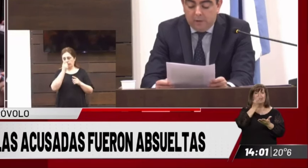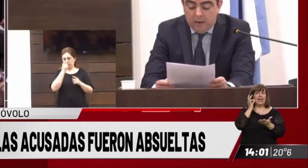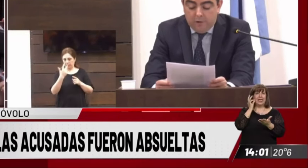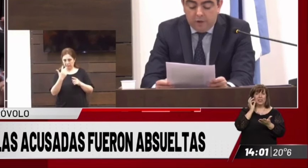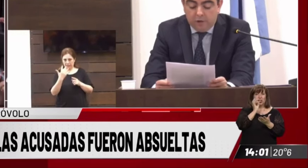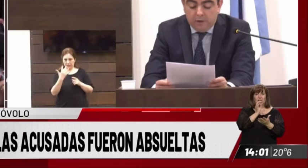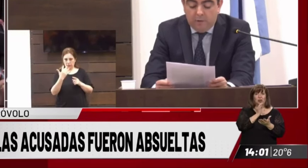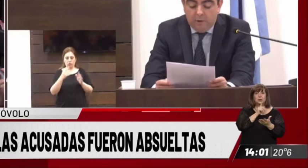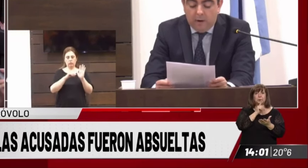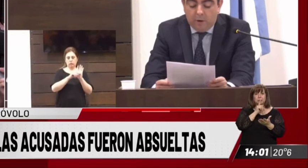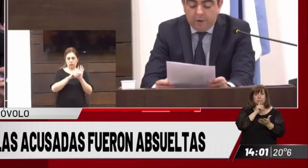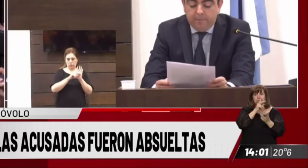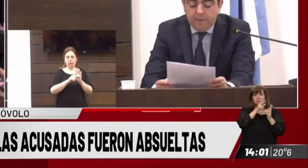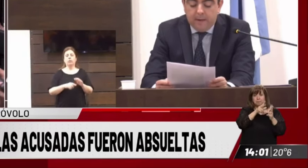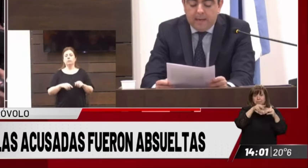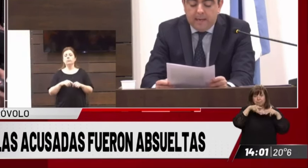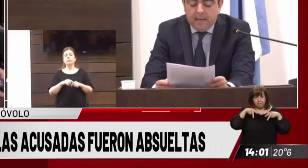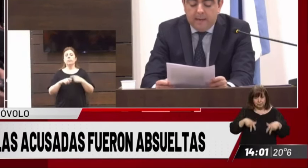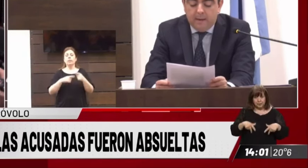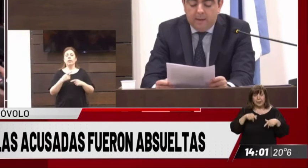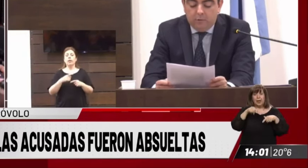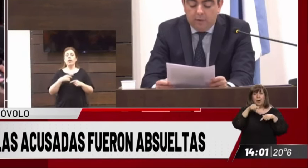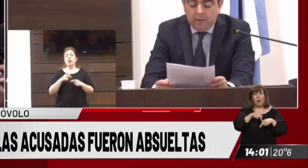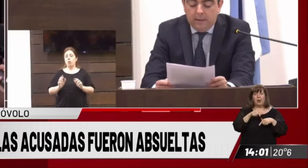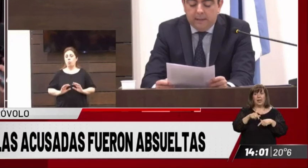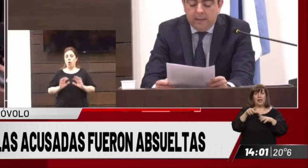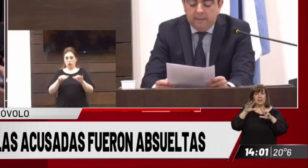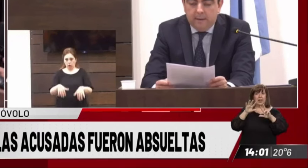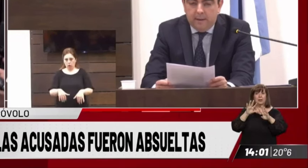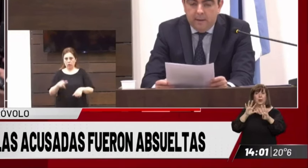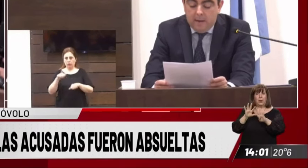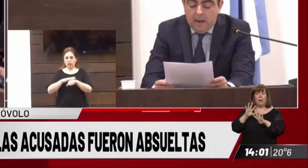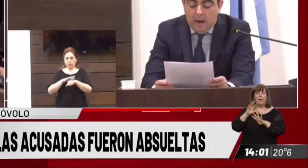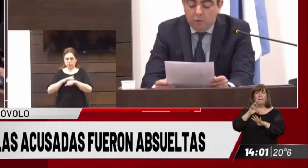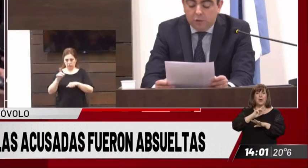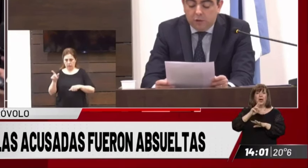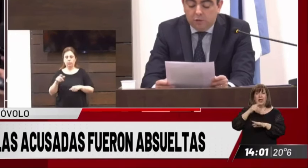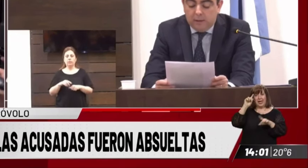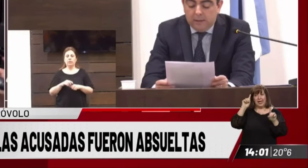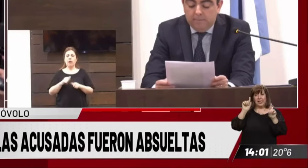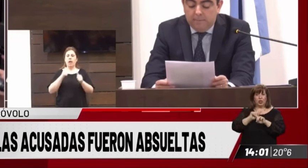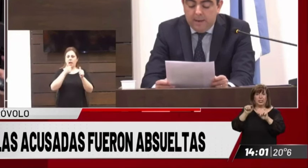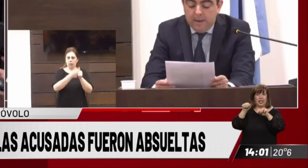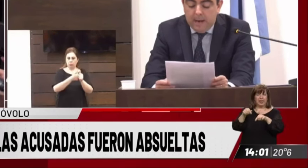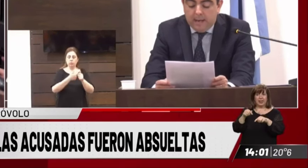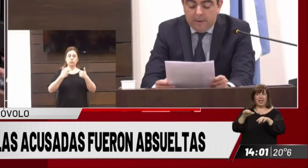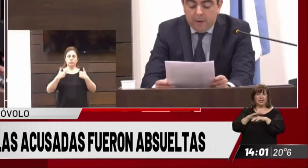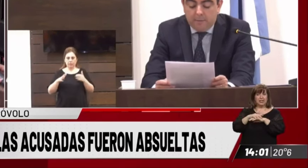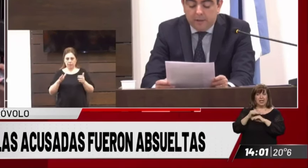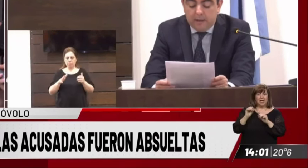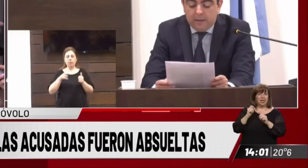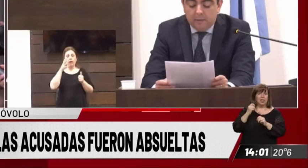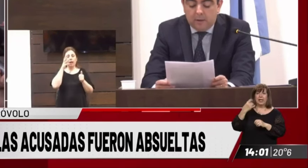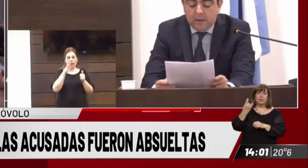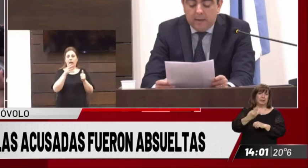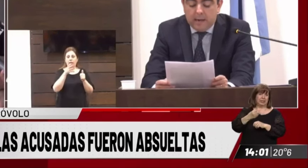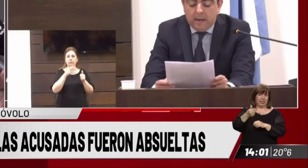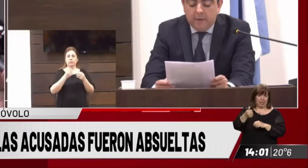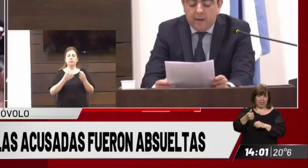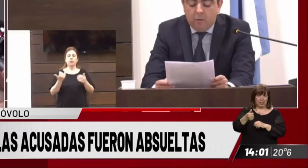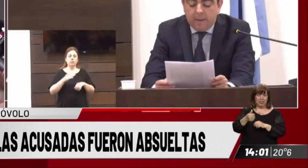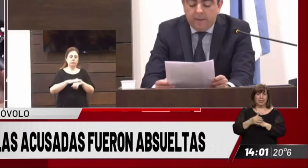decir que estas infames son inocentes es mentir.